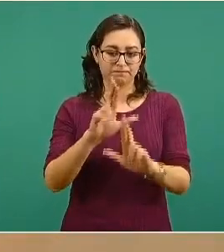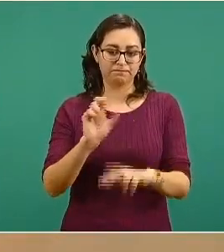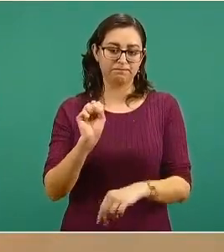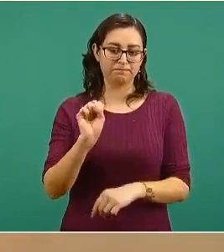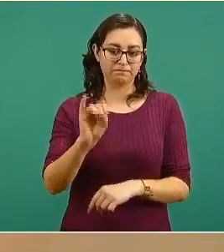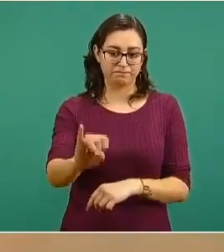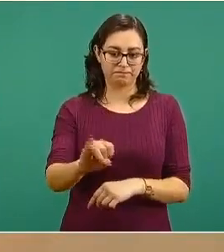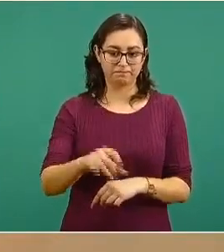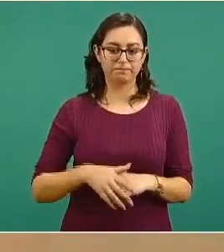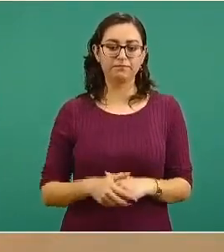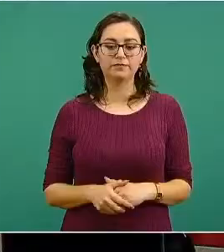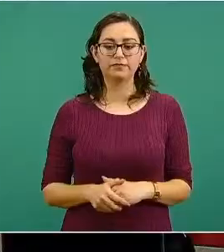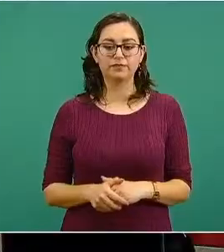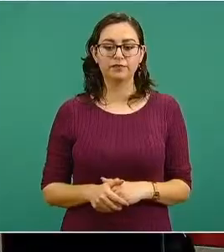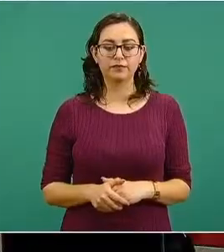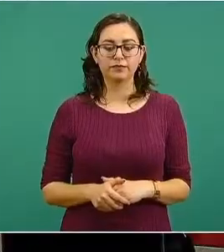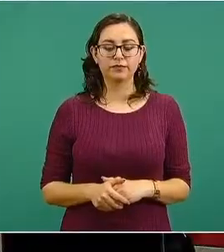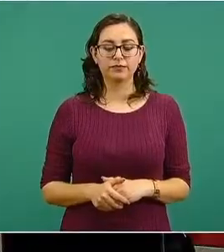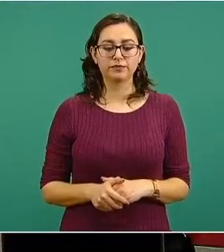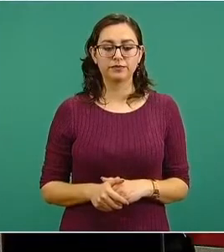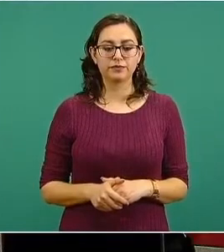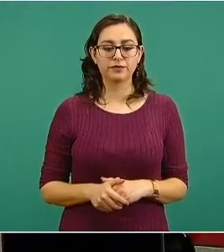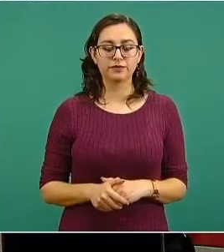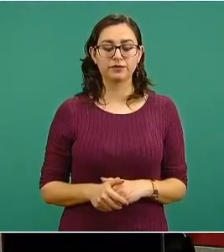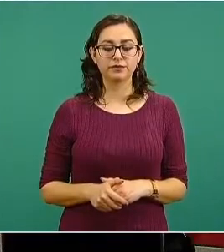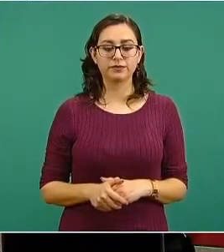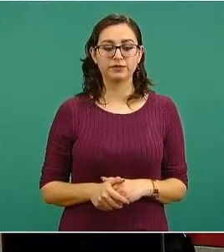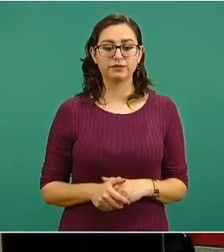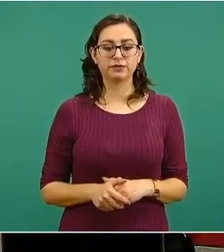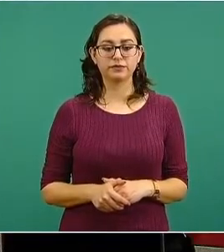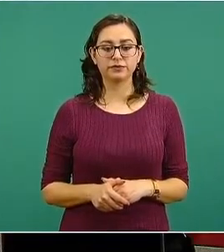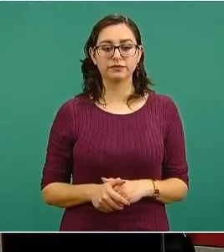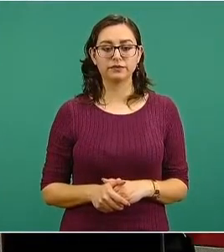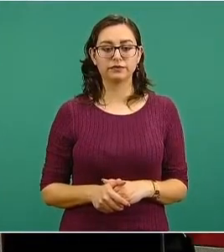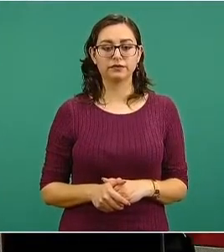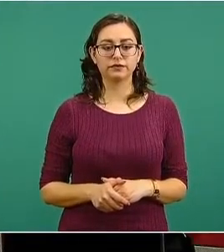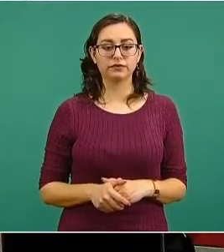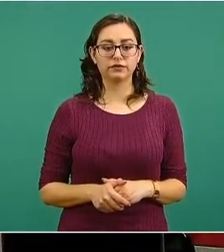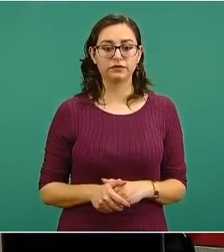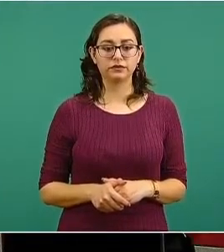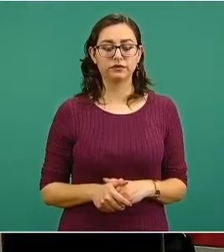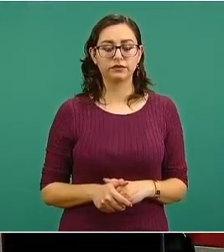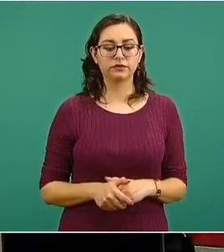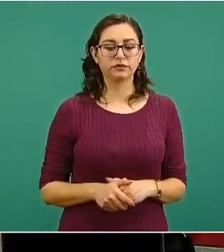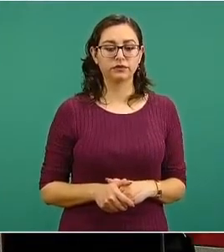virus SARS-CoV-2. Todas estas defunciones muy